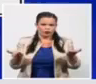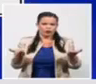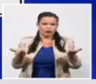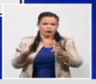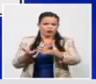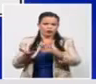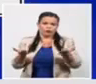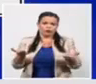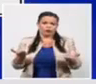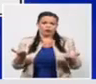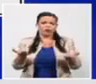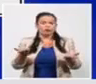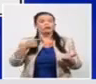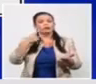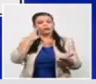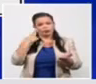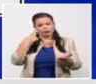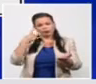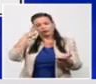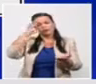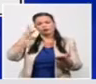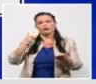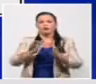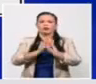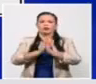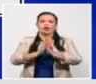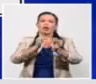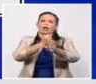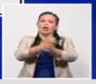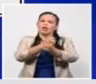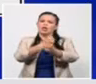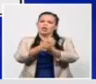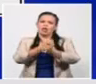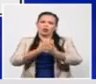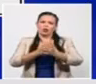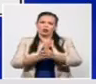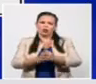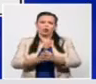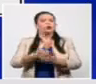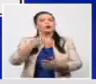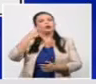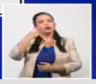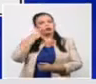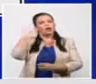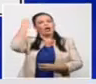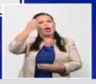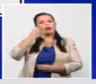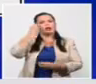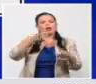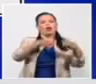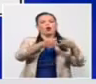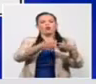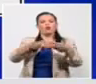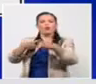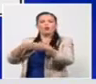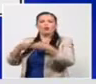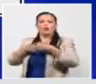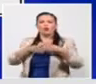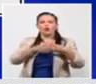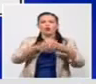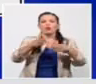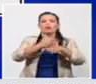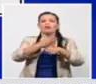el riesgo en este caso. Si lo evaluamos por grupos de edad, podemos ver también